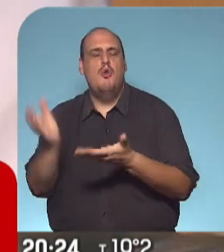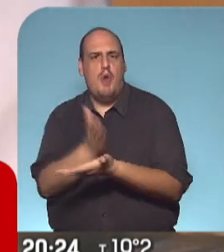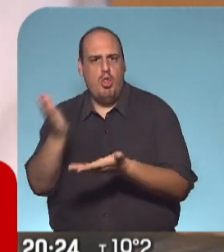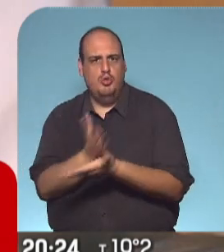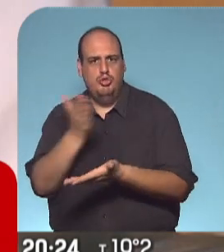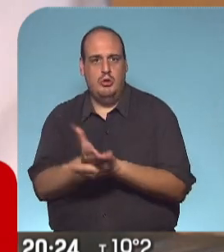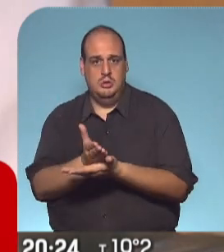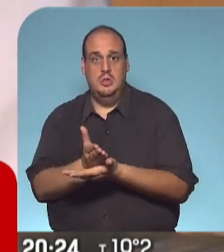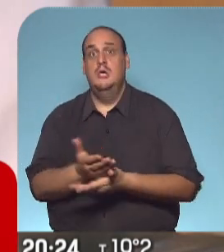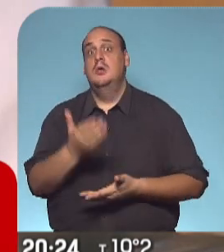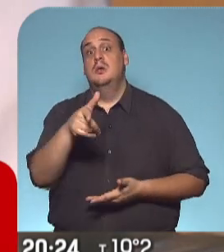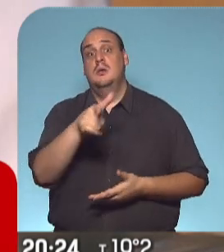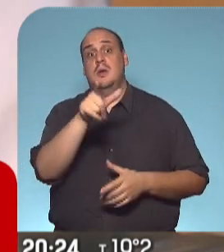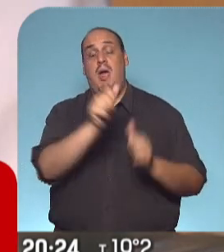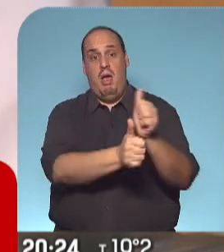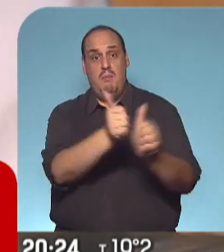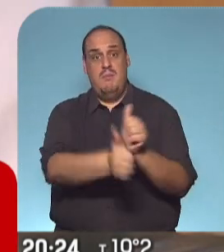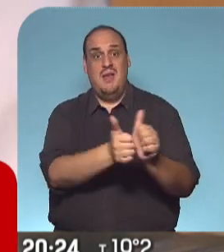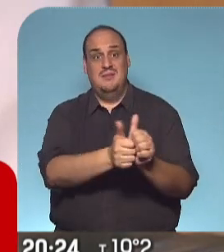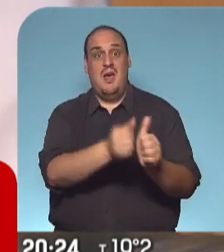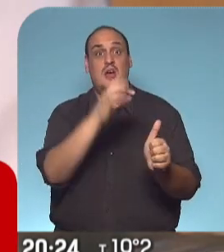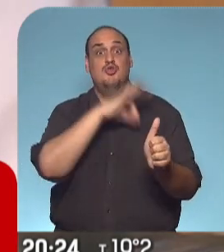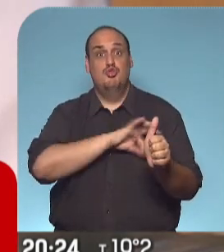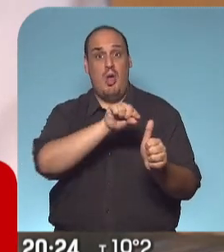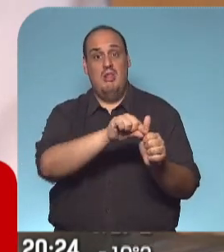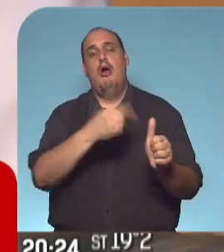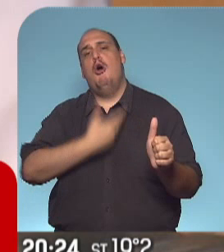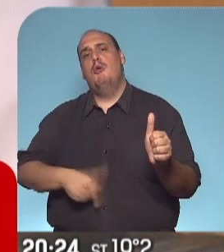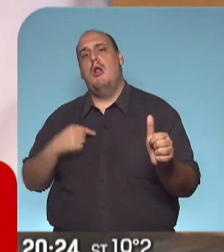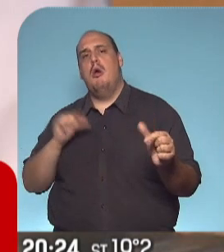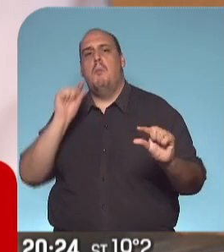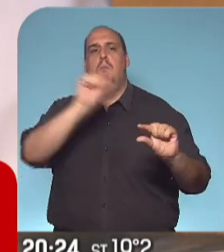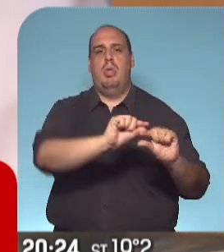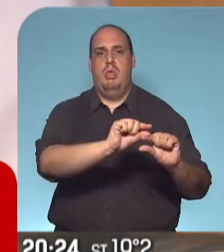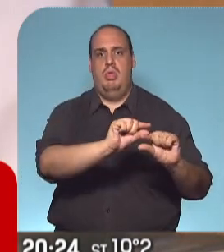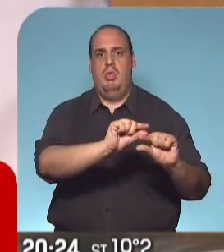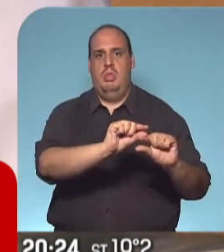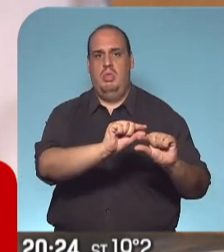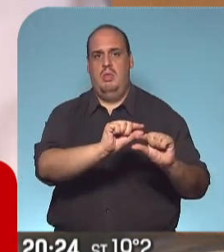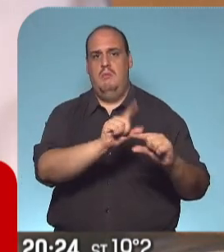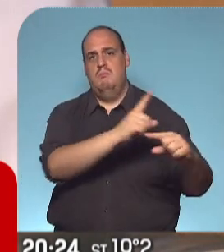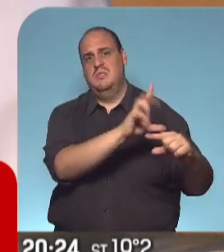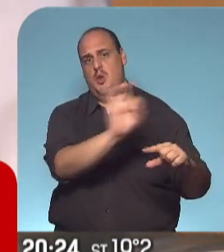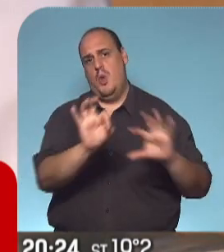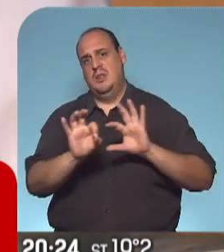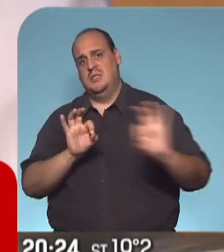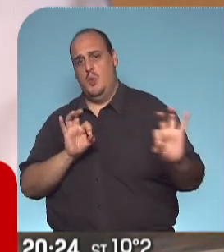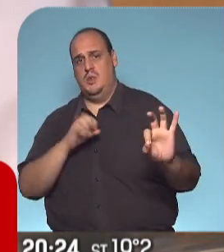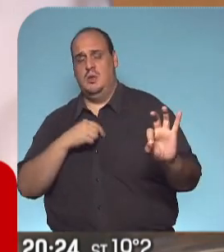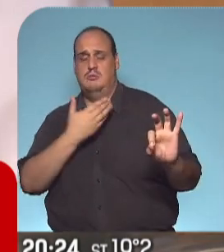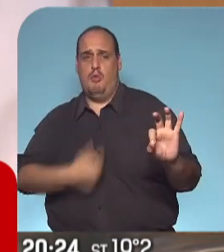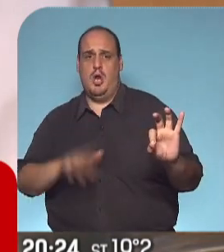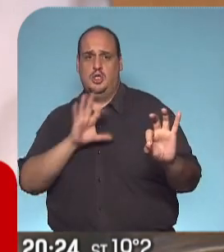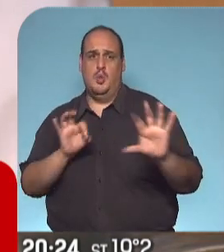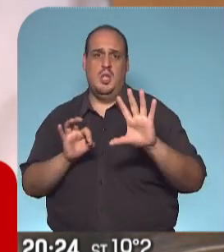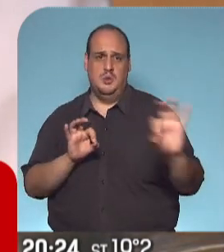del salario de los trabajadores y las trabajadoras en el sector formal, porque nosotros queremos no solamente ahí proteger a esas